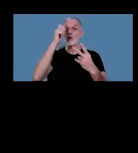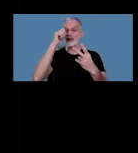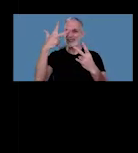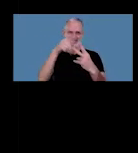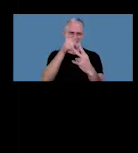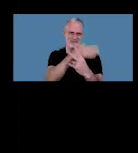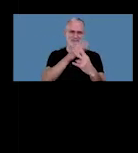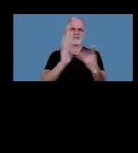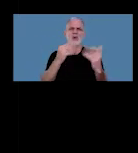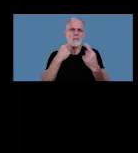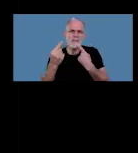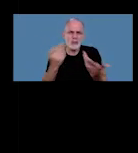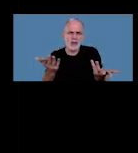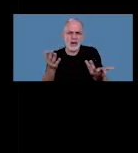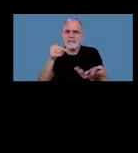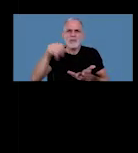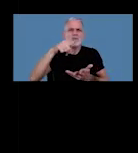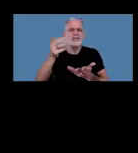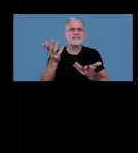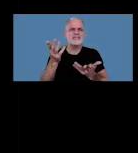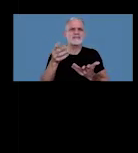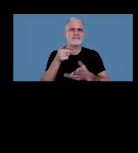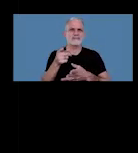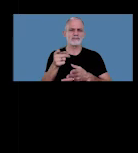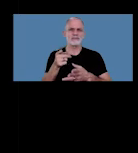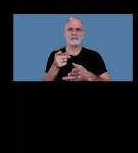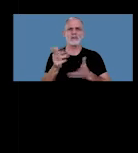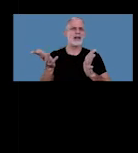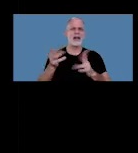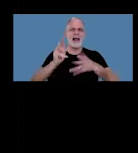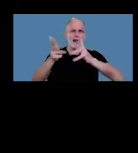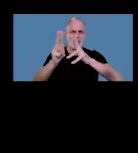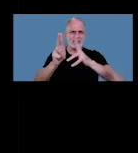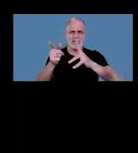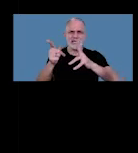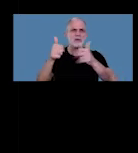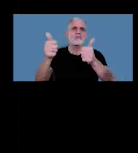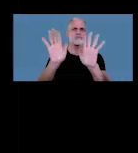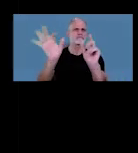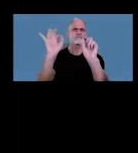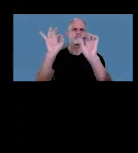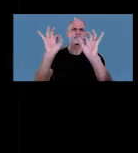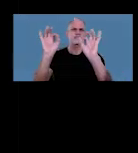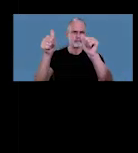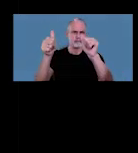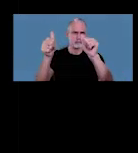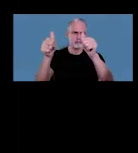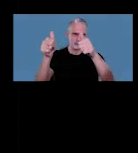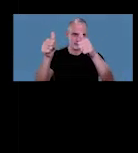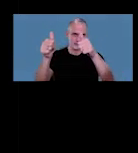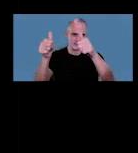Disculpen, una preguntita. Para los chicos que están haciendo la lengua de señas, ¿voy muy rápido?